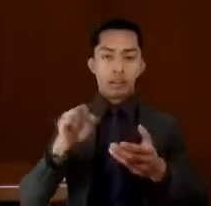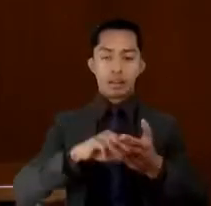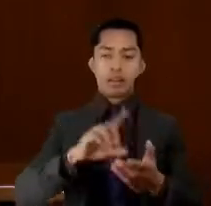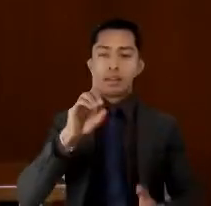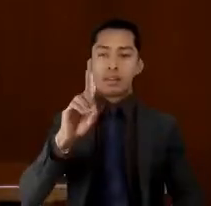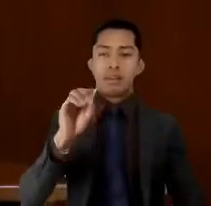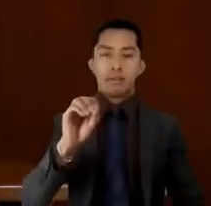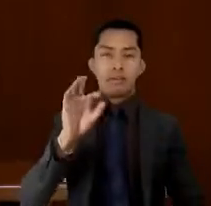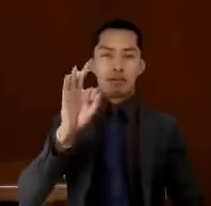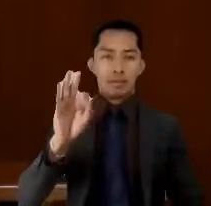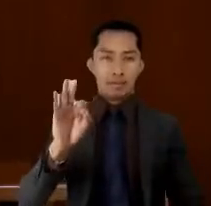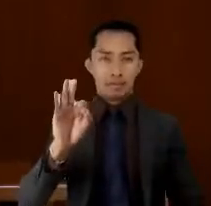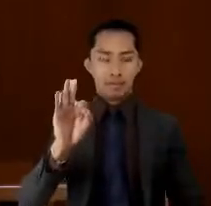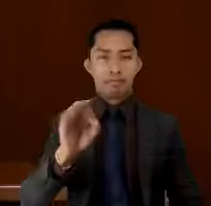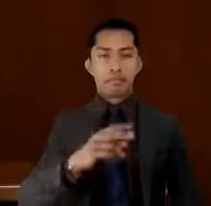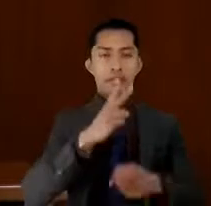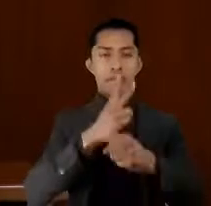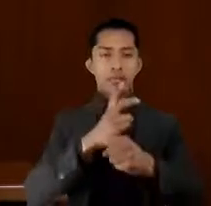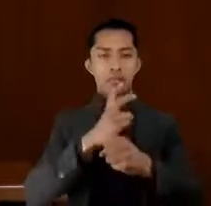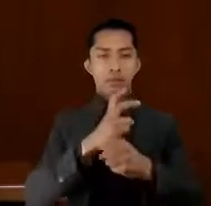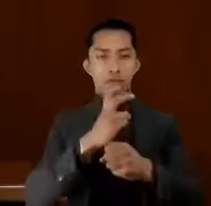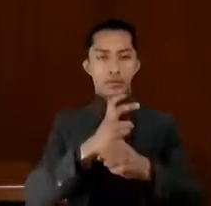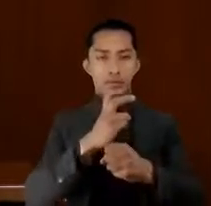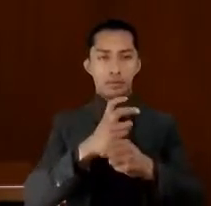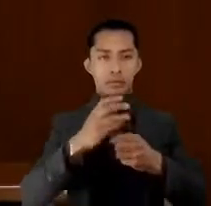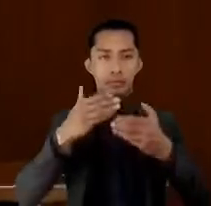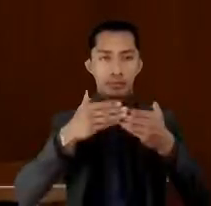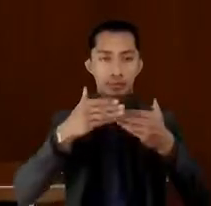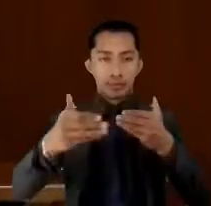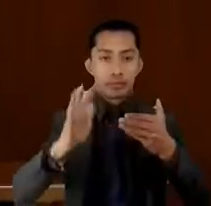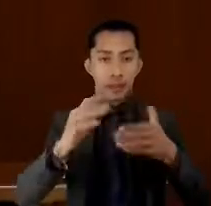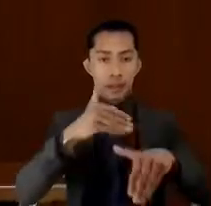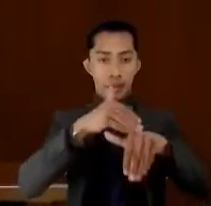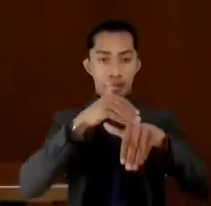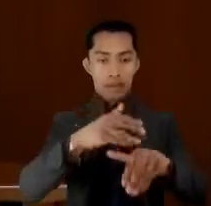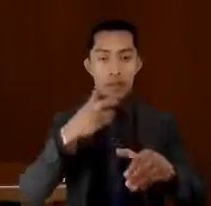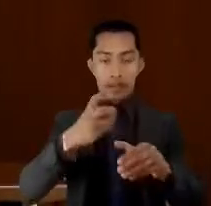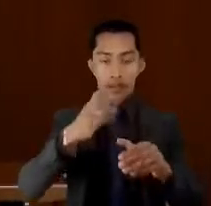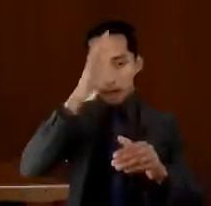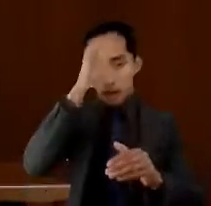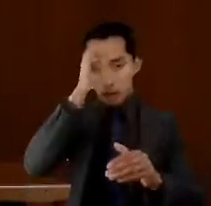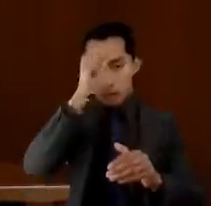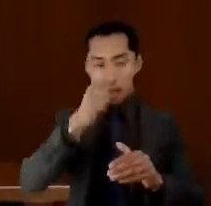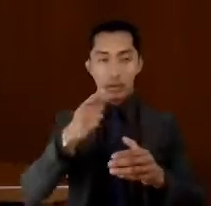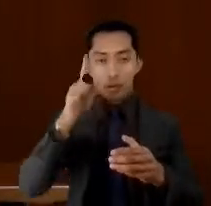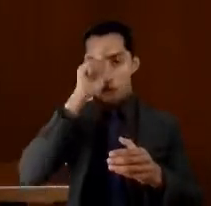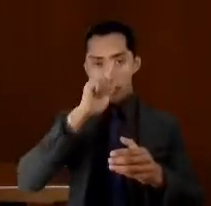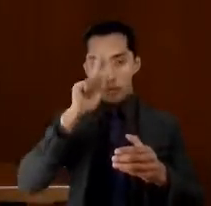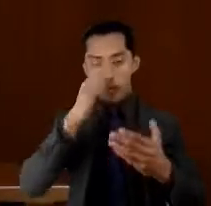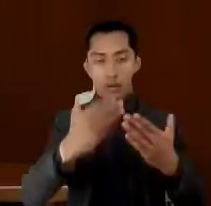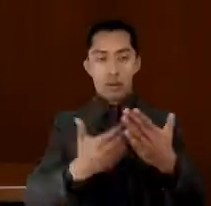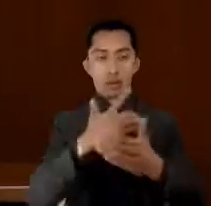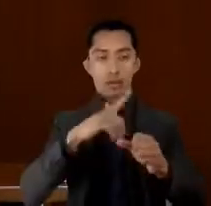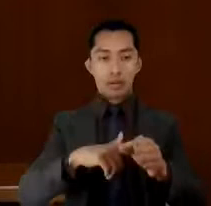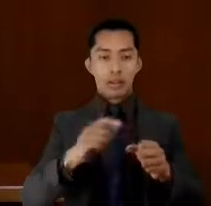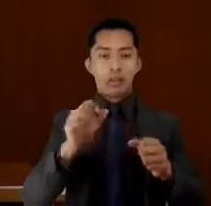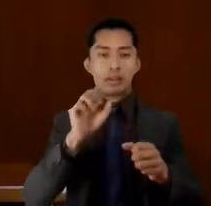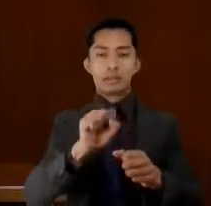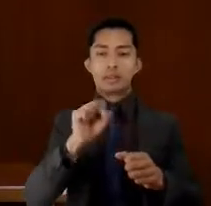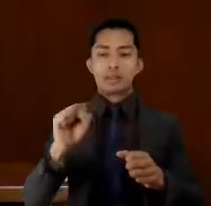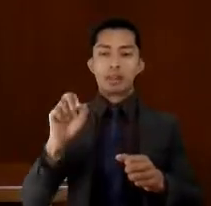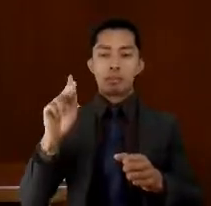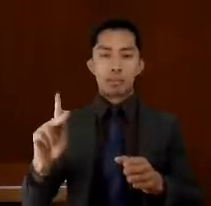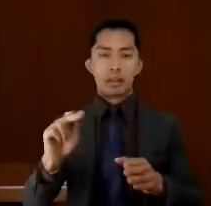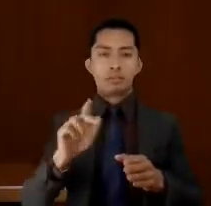de la Federación. Segundo, a partir de la entrada en vigor del presente decreto, el Consejo Nacional de Seguridad Pública determinará